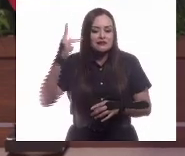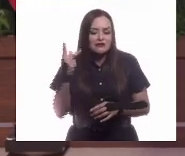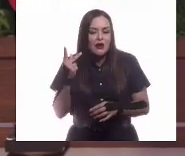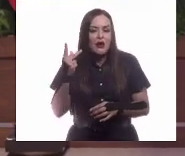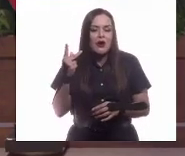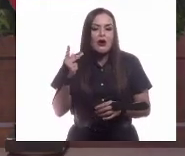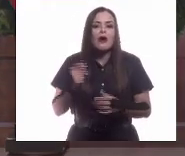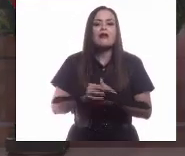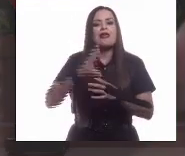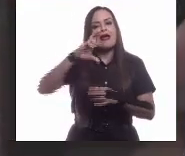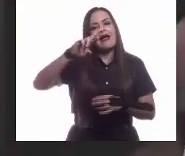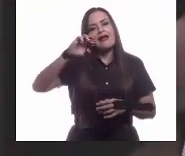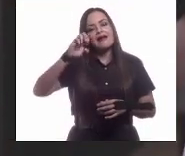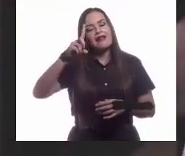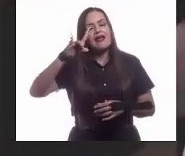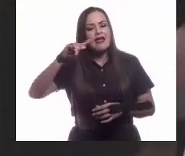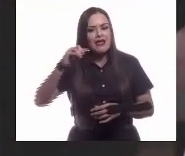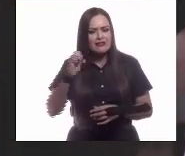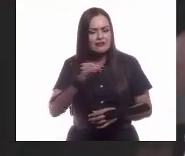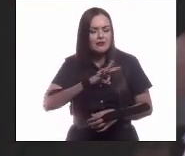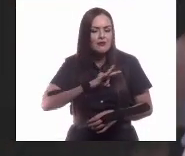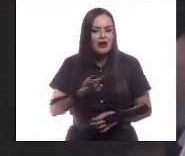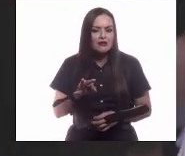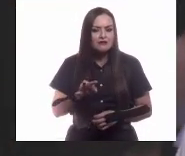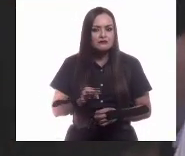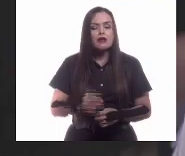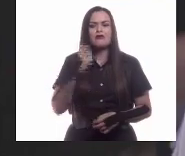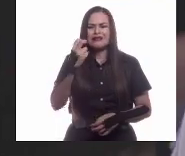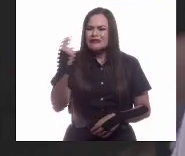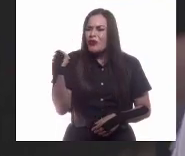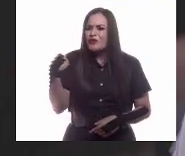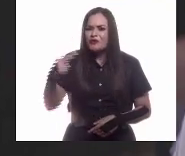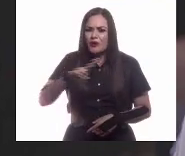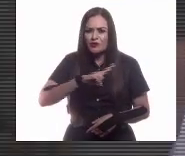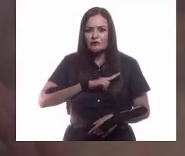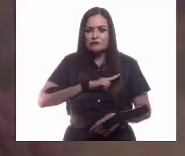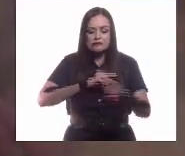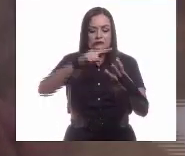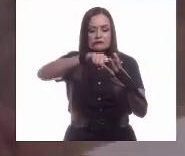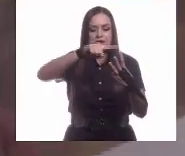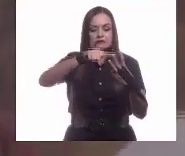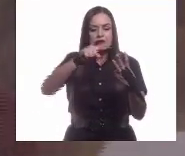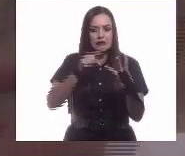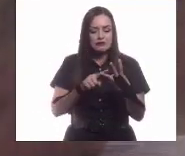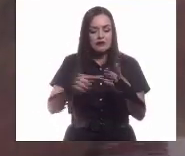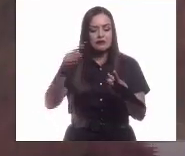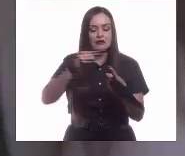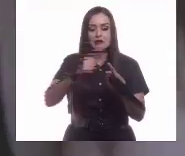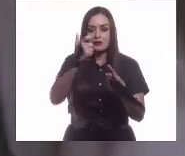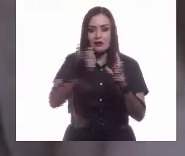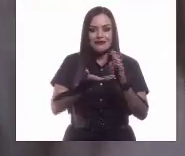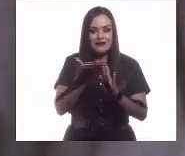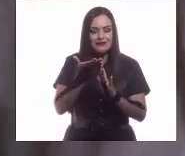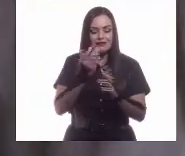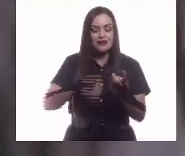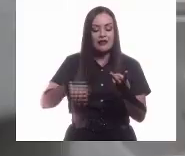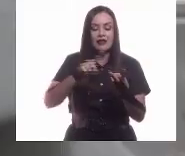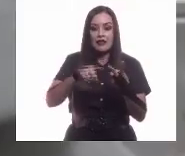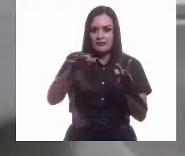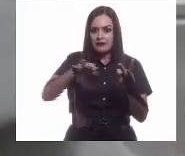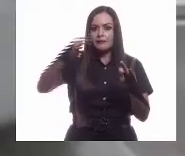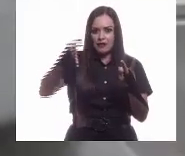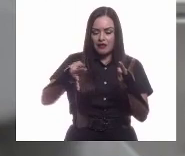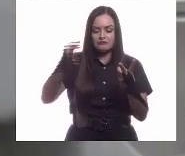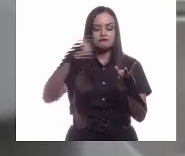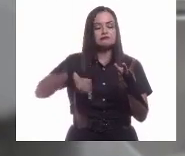acceso a crédito. Por eso es que nos enfocamos en 3 objetivos, que crezca la economía, que genere empleos